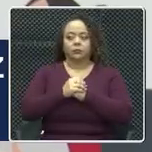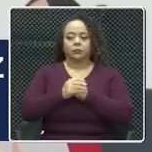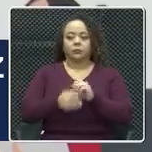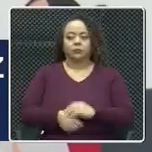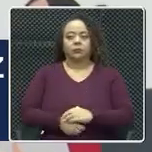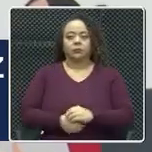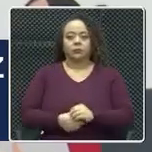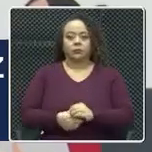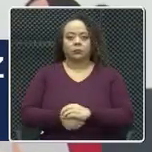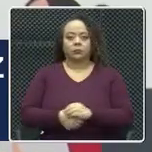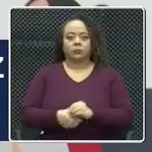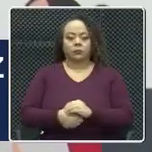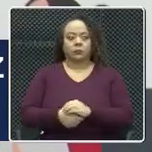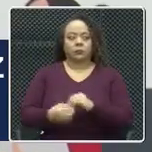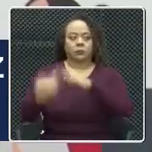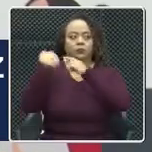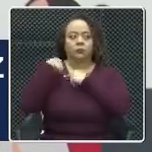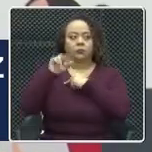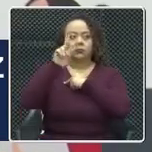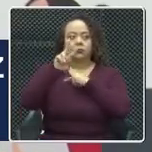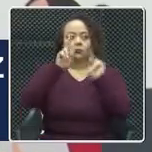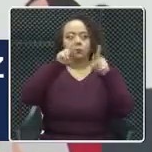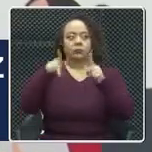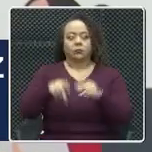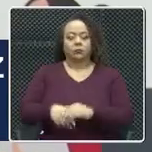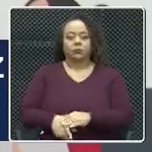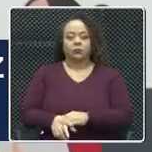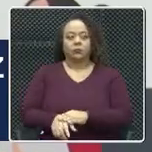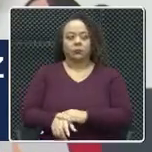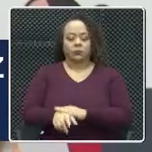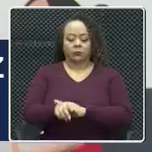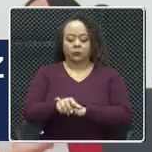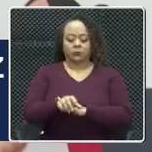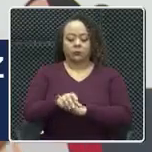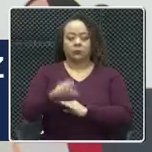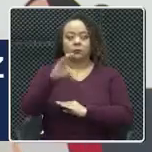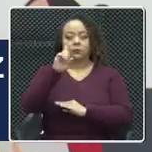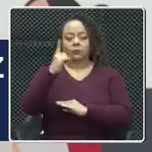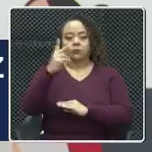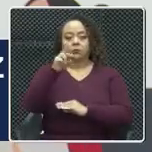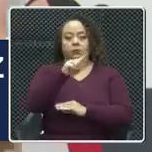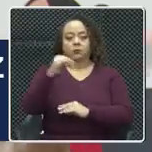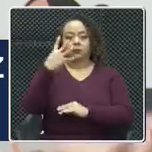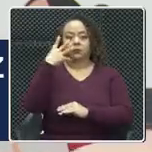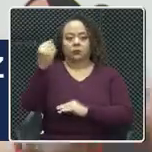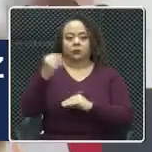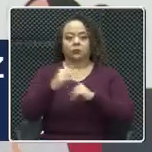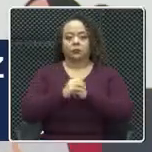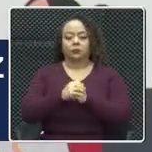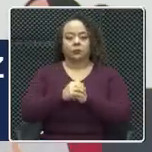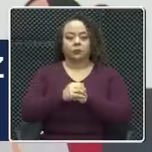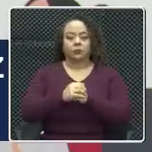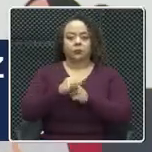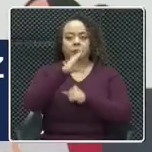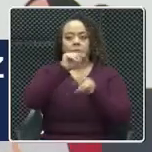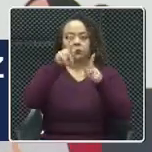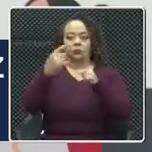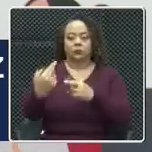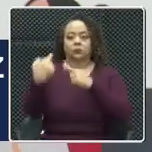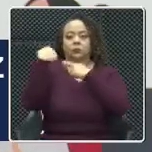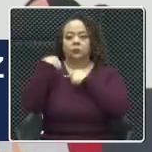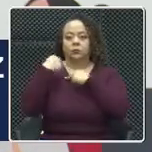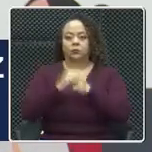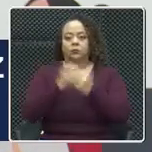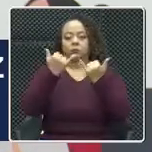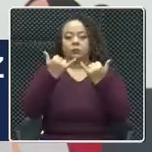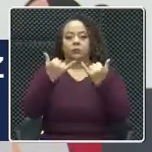a cargo dos personas y se fue una compañera Y entonces las personas que estaban a cargo de esa compañera